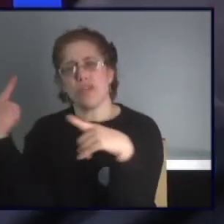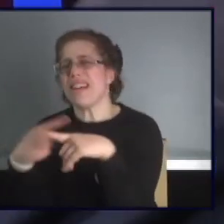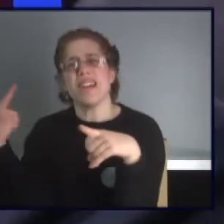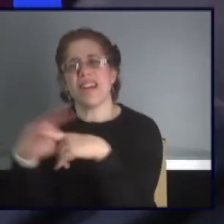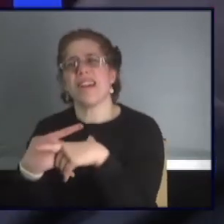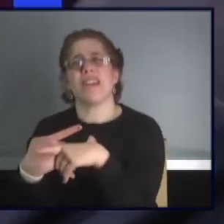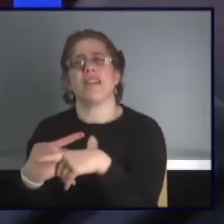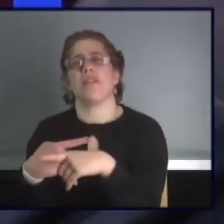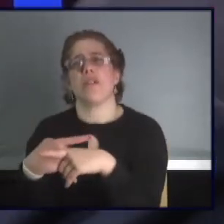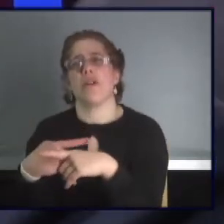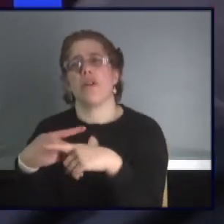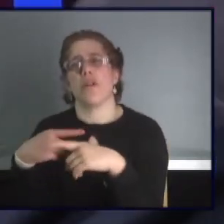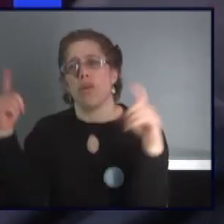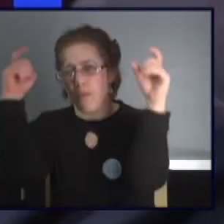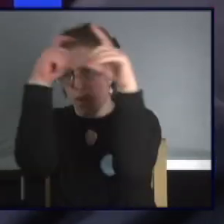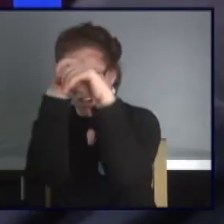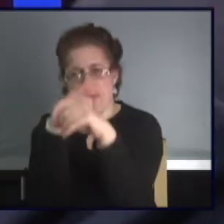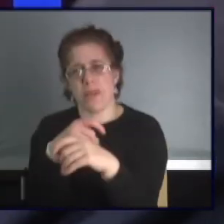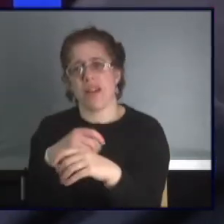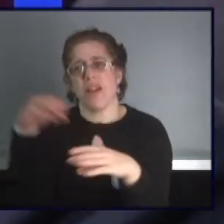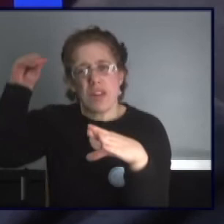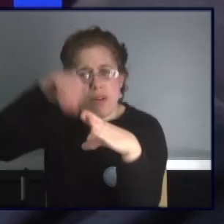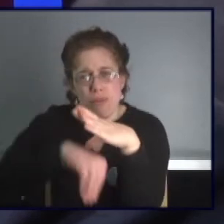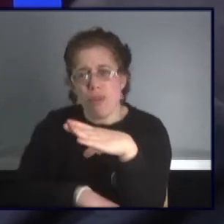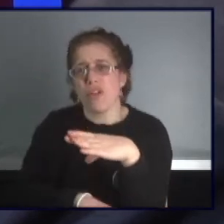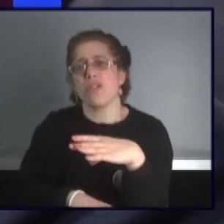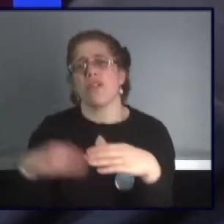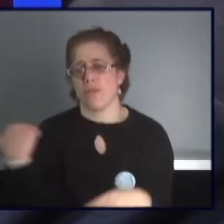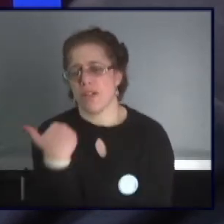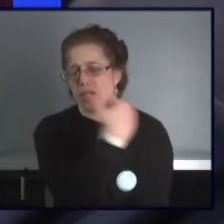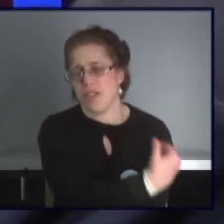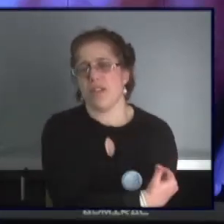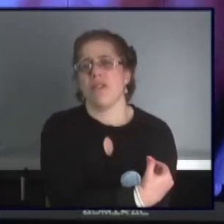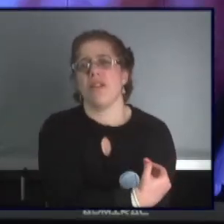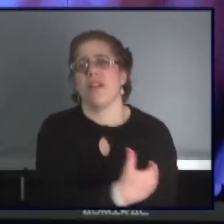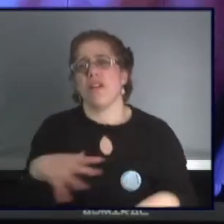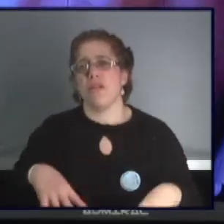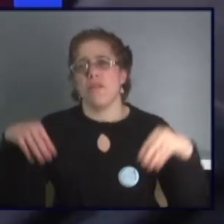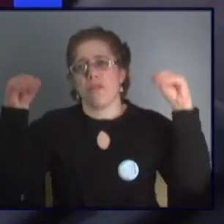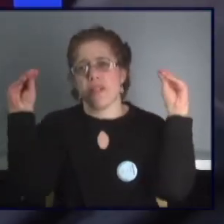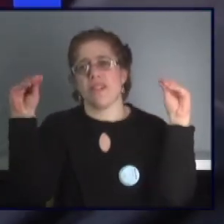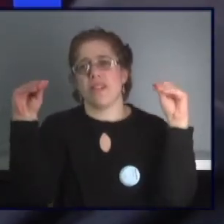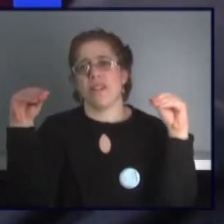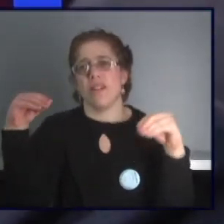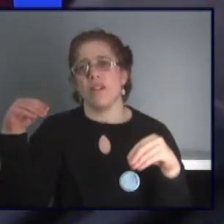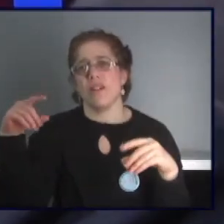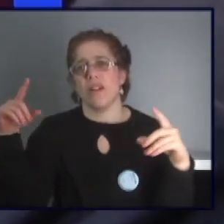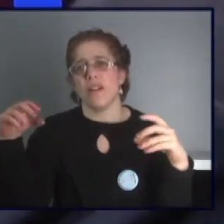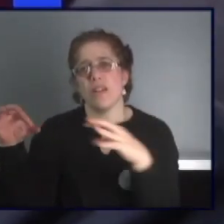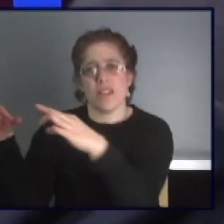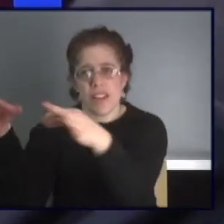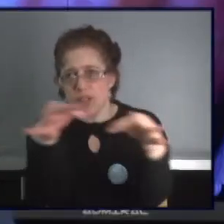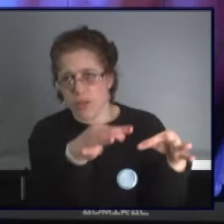fondo de los vecinos de luján en principio porque estamos lugar pero el problema de fondo de la sociedad de